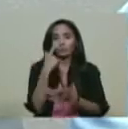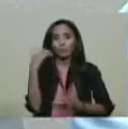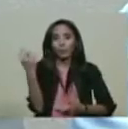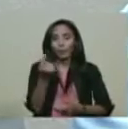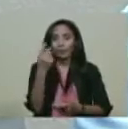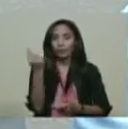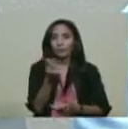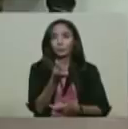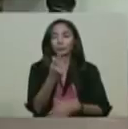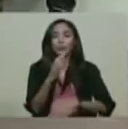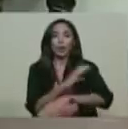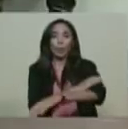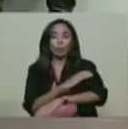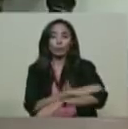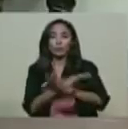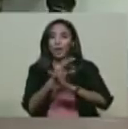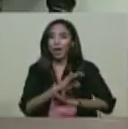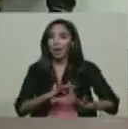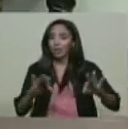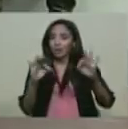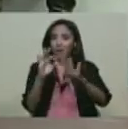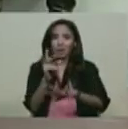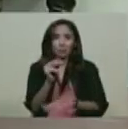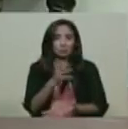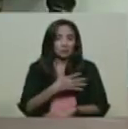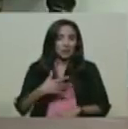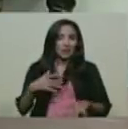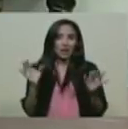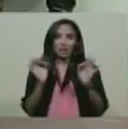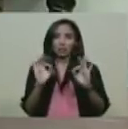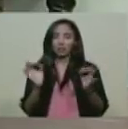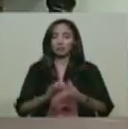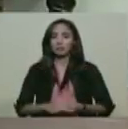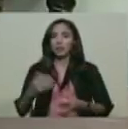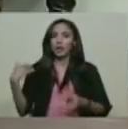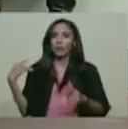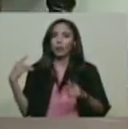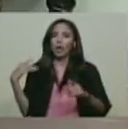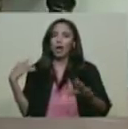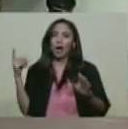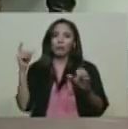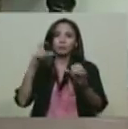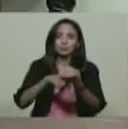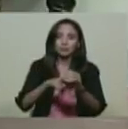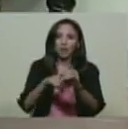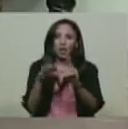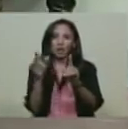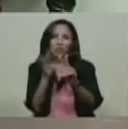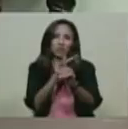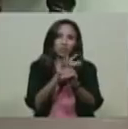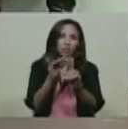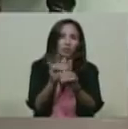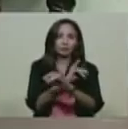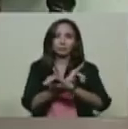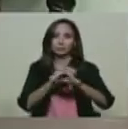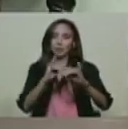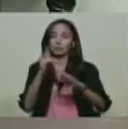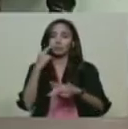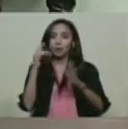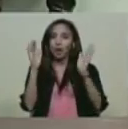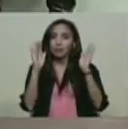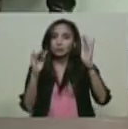llamó la atención, la derecha no hace nada bueno por el pueblo. Cuando se mete, busca comprar aquí, comprar allá para dañar.